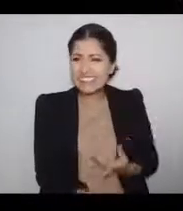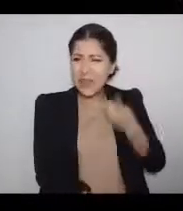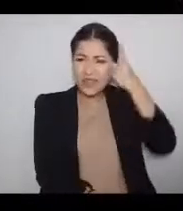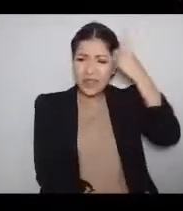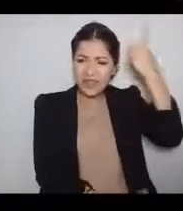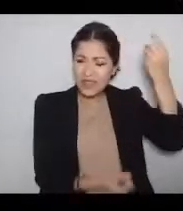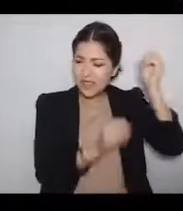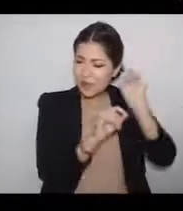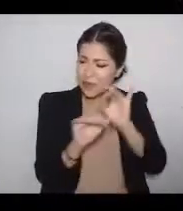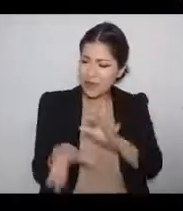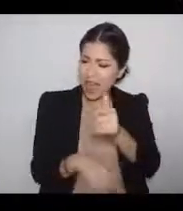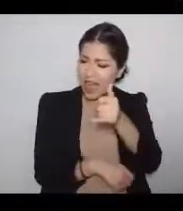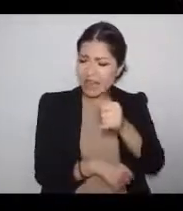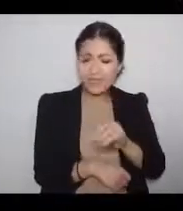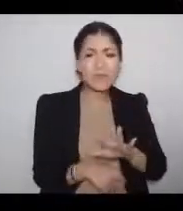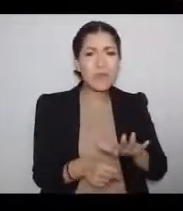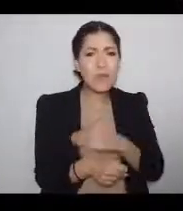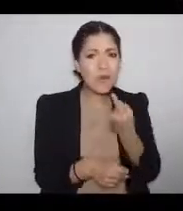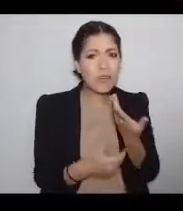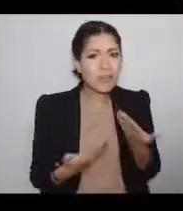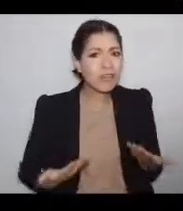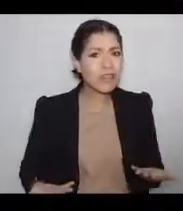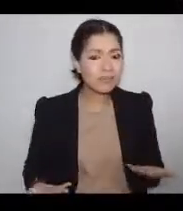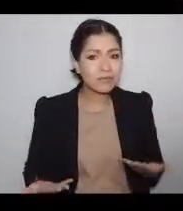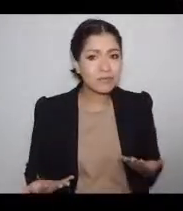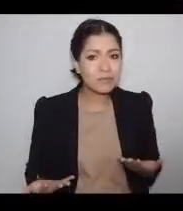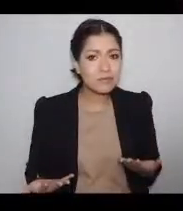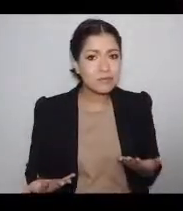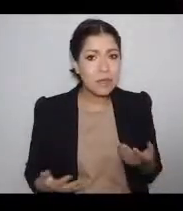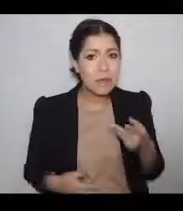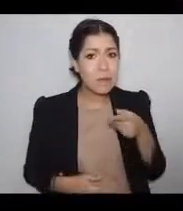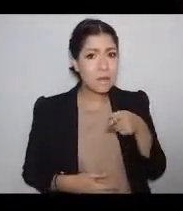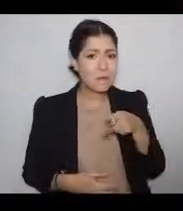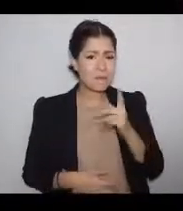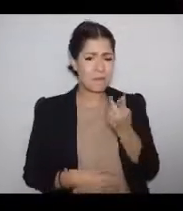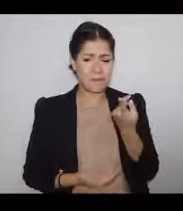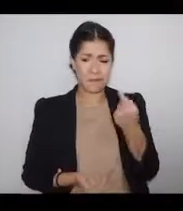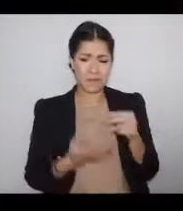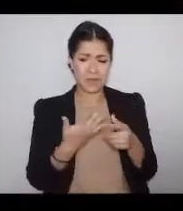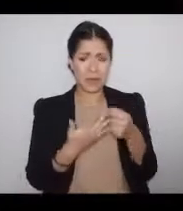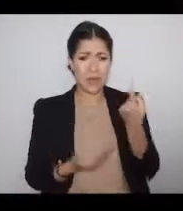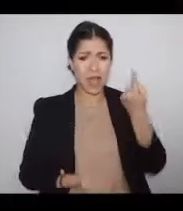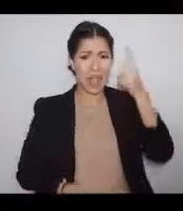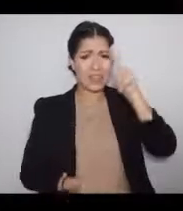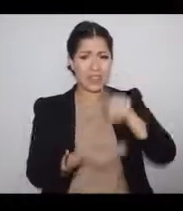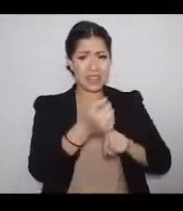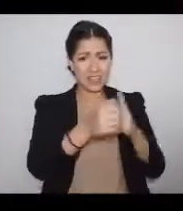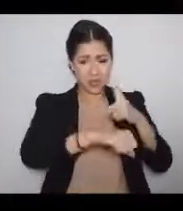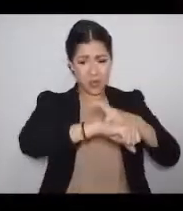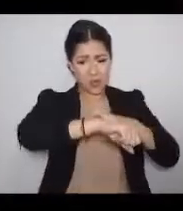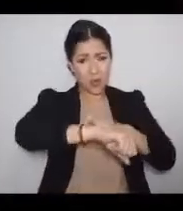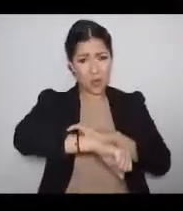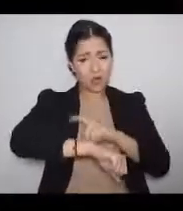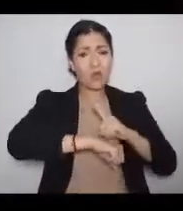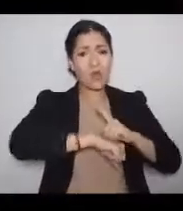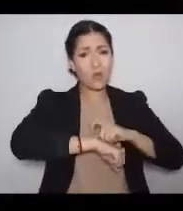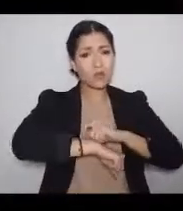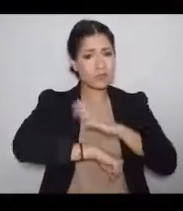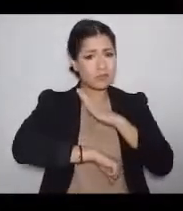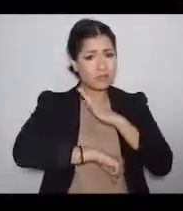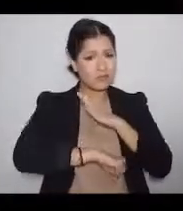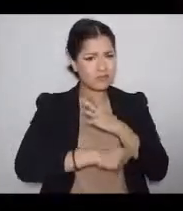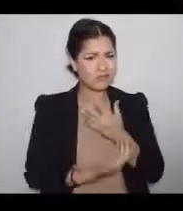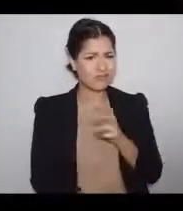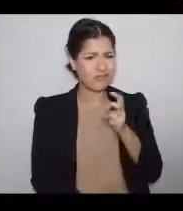las estrellas está casi ciego, pero lo del gusano francamente da asco. Y